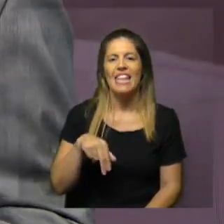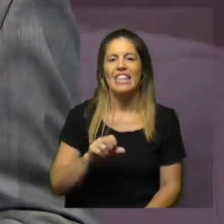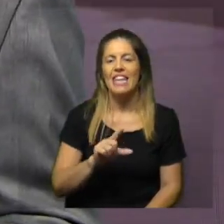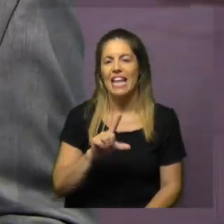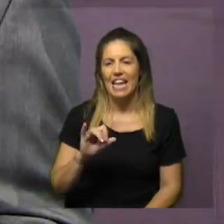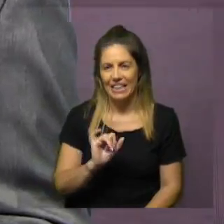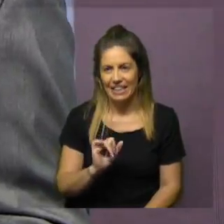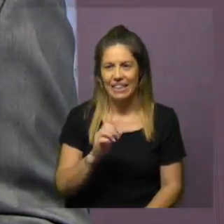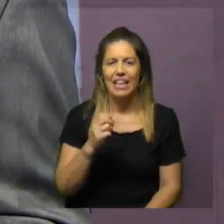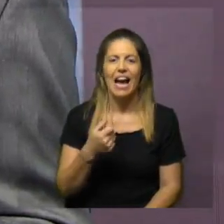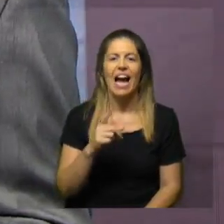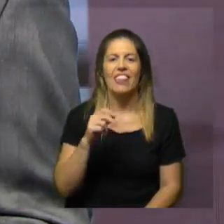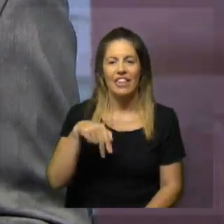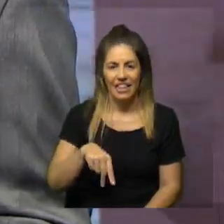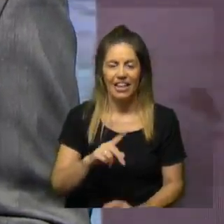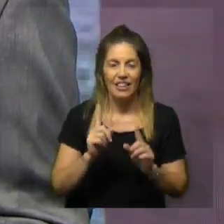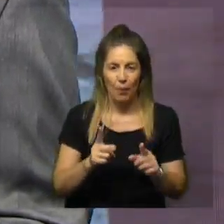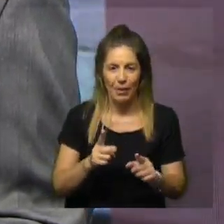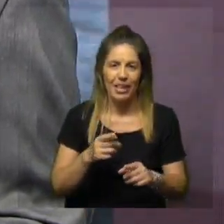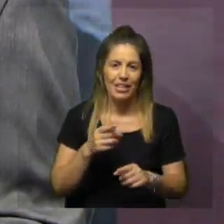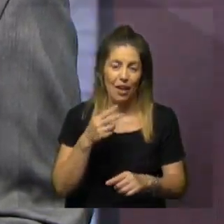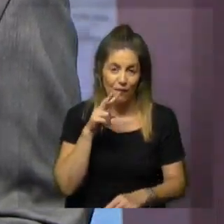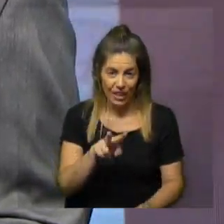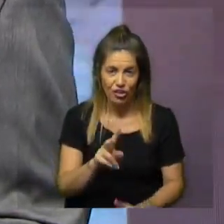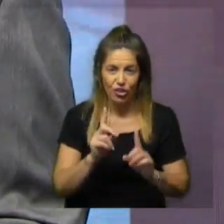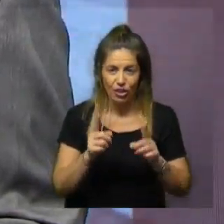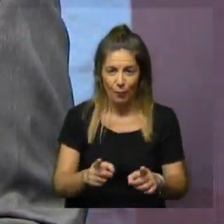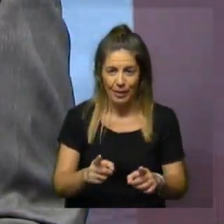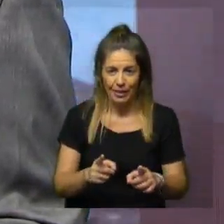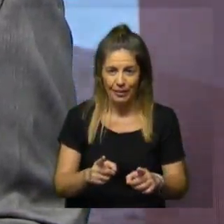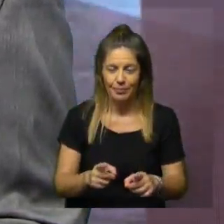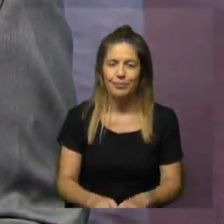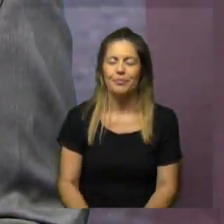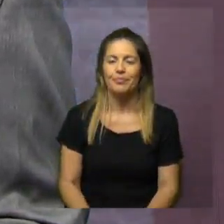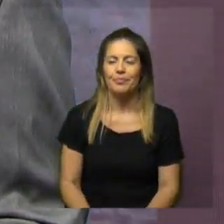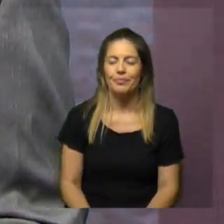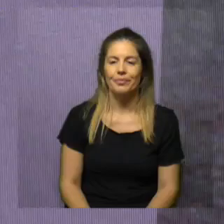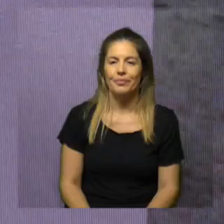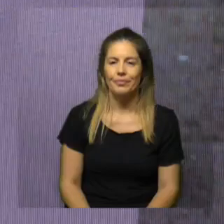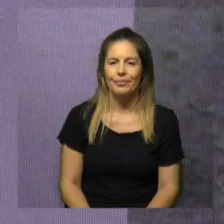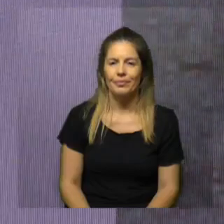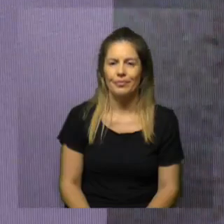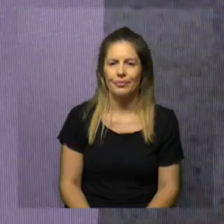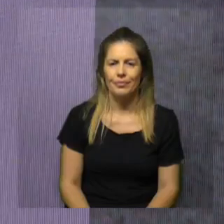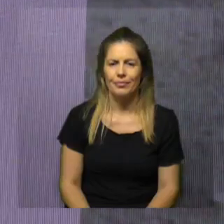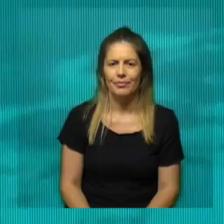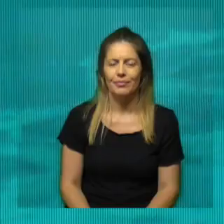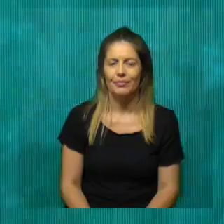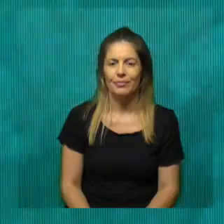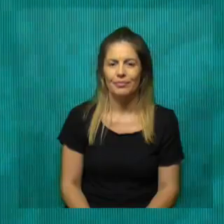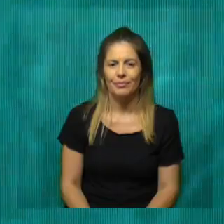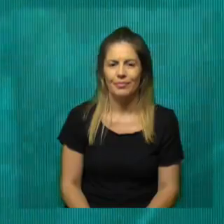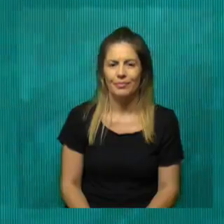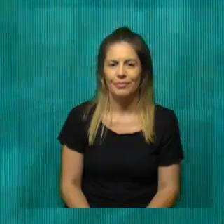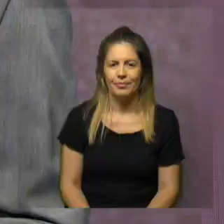Adrián Gutiérrez, que también están allí participando, además de Azucena Paz, que como siempre está, ¿no? Es la primera. La primera haciendo comentarios, cómo